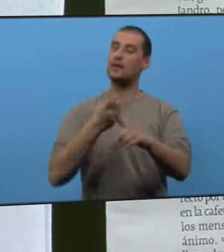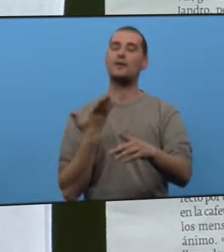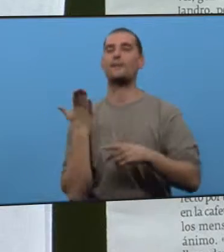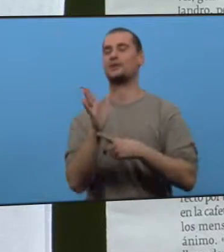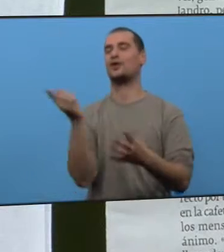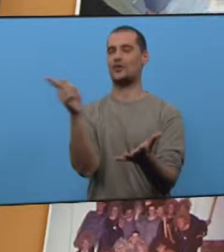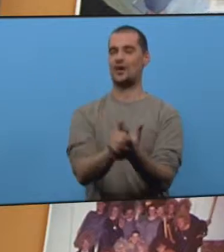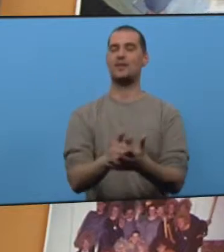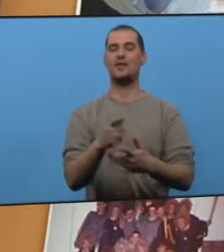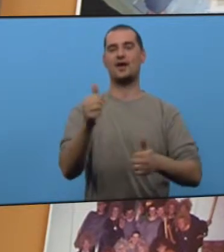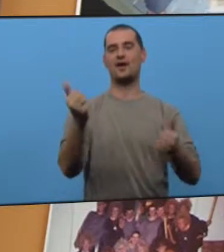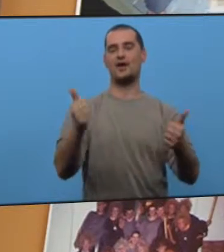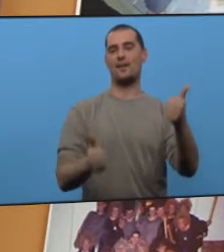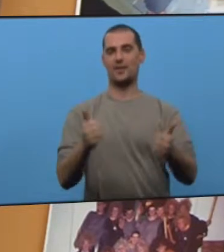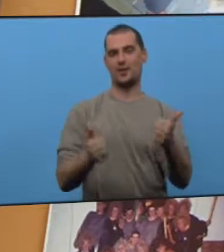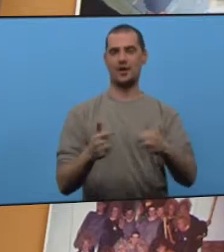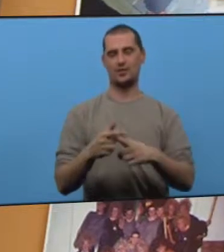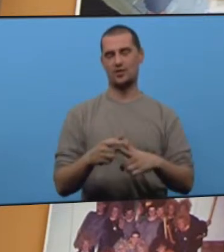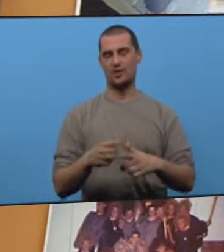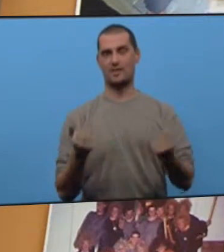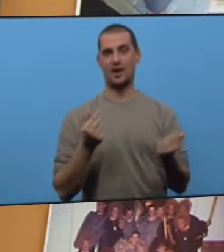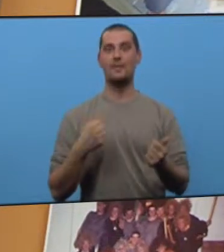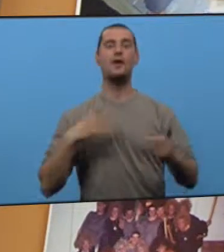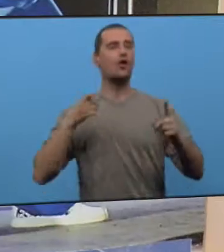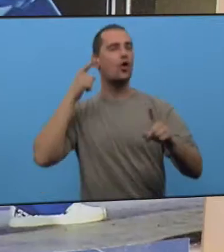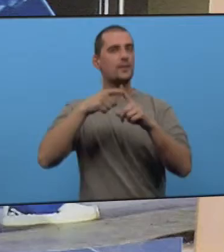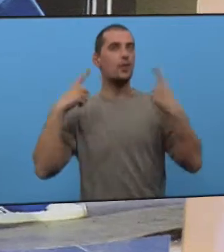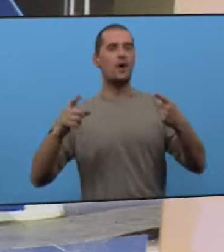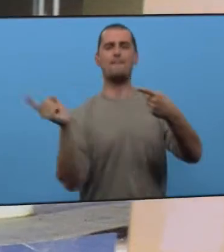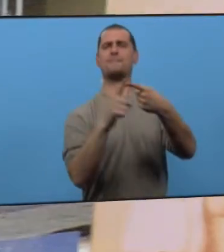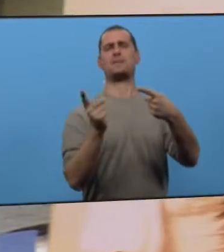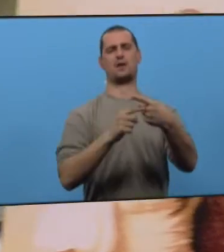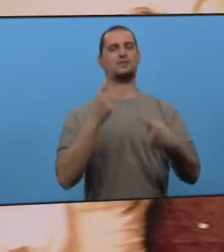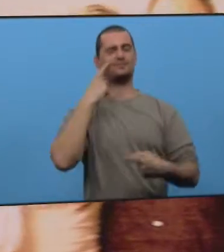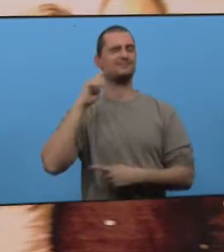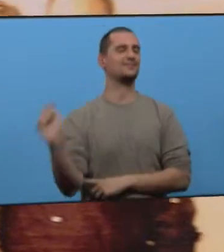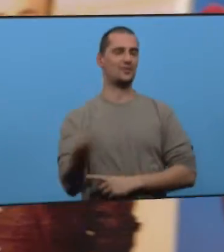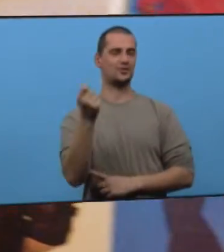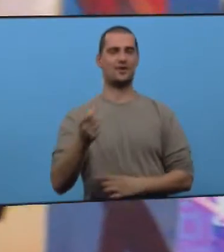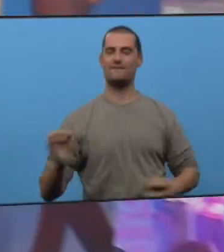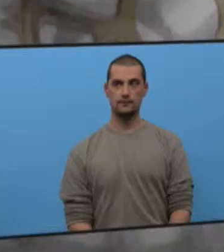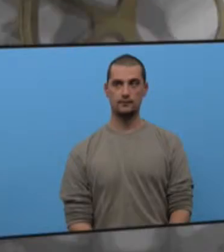Campeonato de Europa de Baile, pero con outro obxectivo, quedar primeiros. A bo fe que o conseguen.